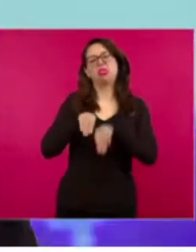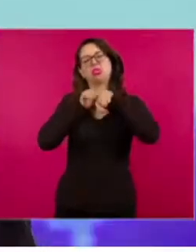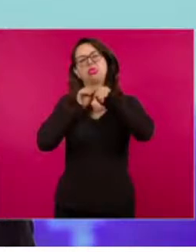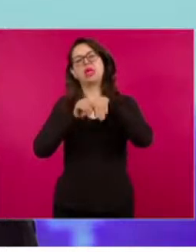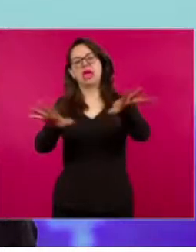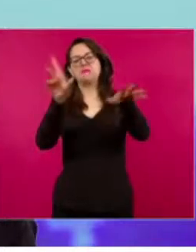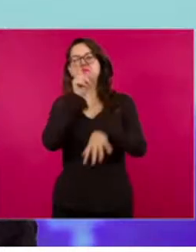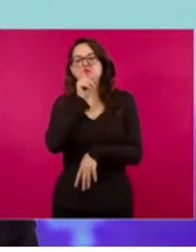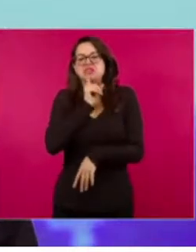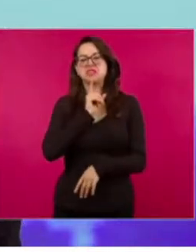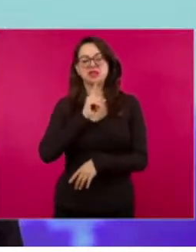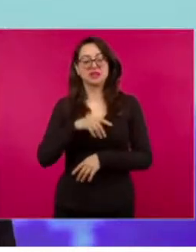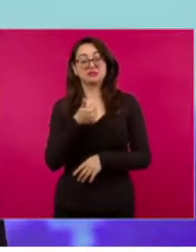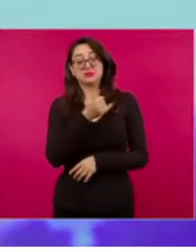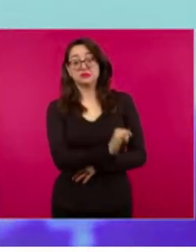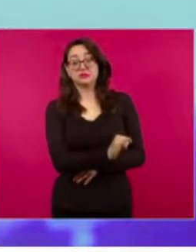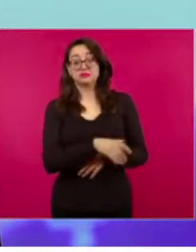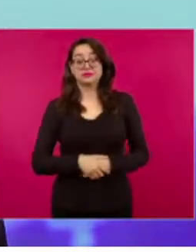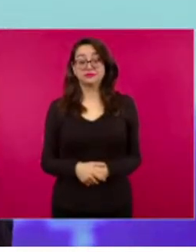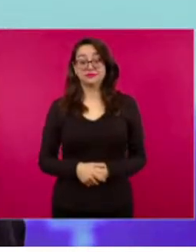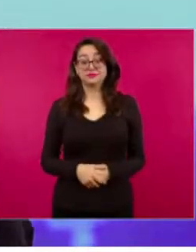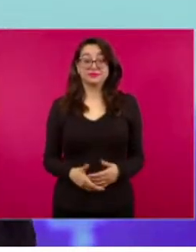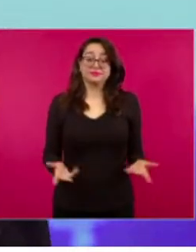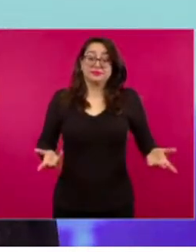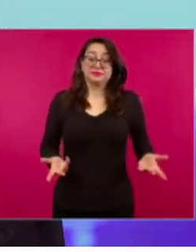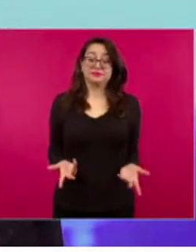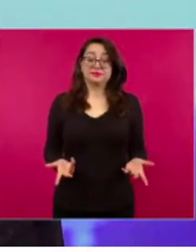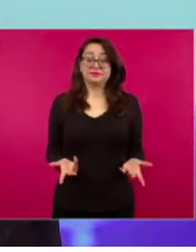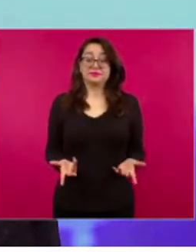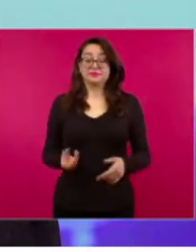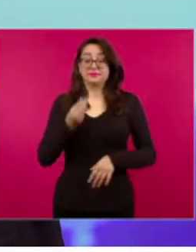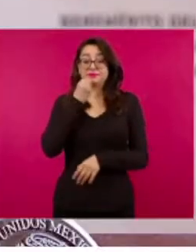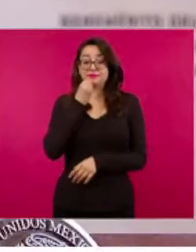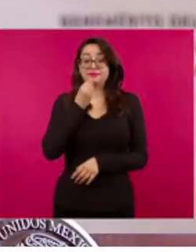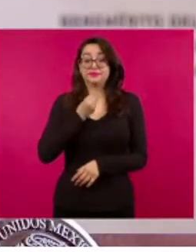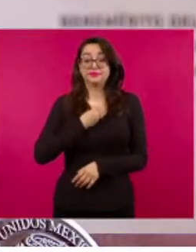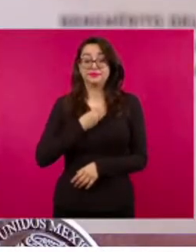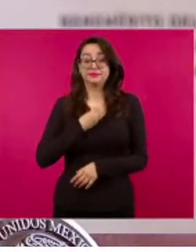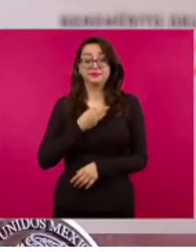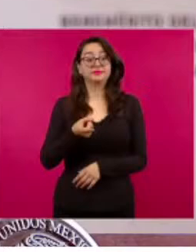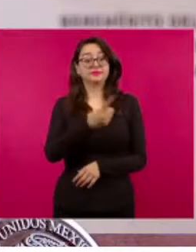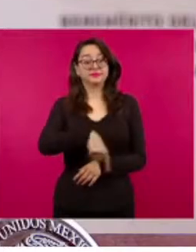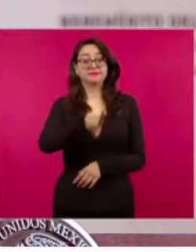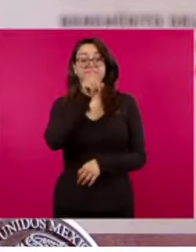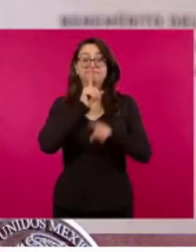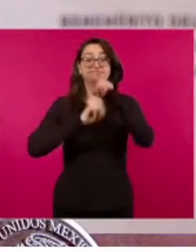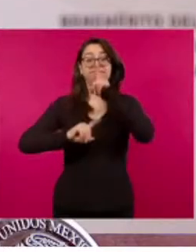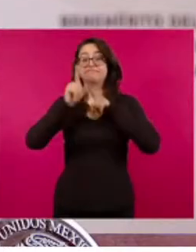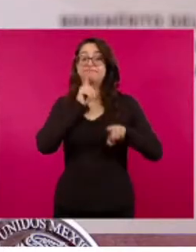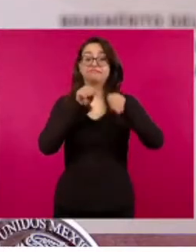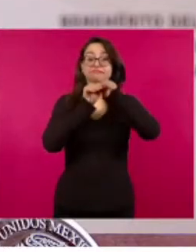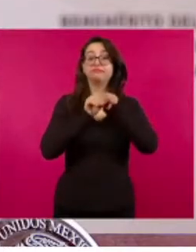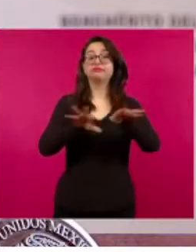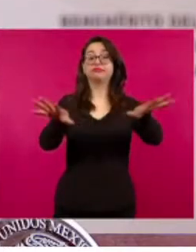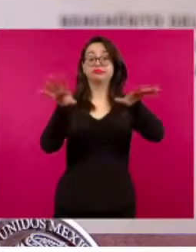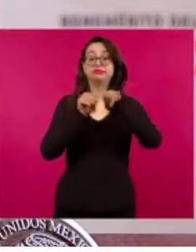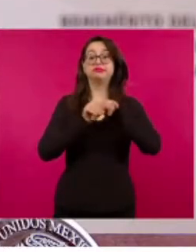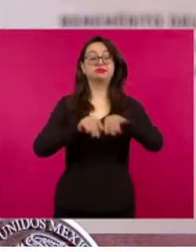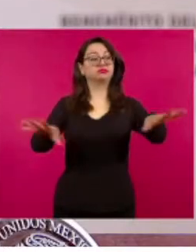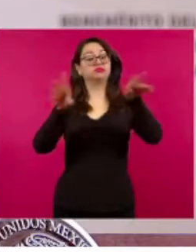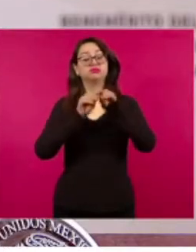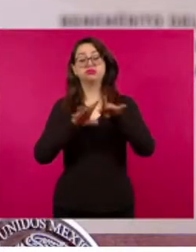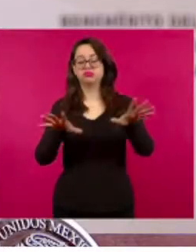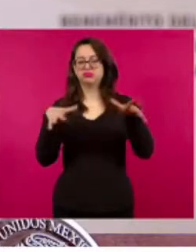crea. Bueno, y como se dice en el argot periodístico, ah, pero ¿cómo vuelan las mentiras? Ante estas noticias o